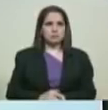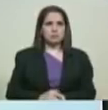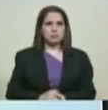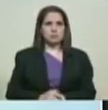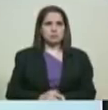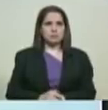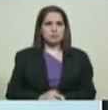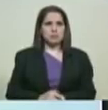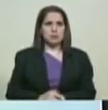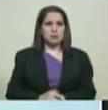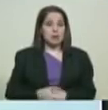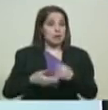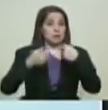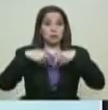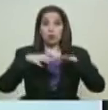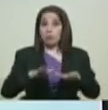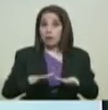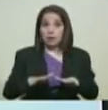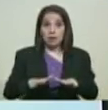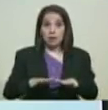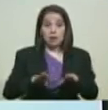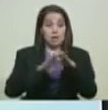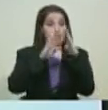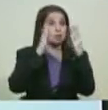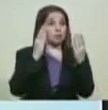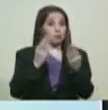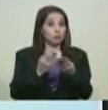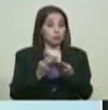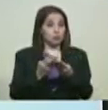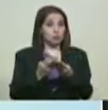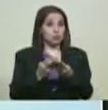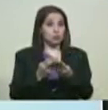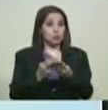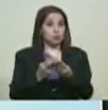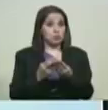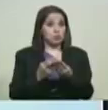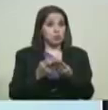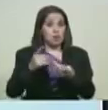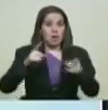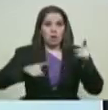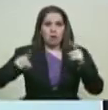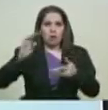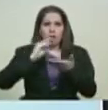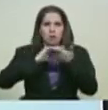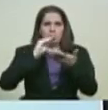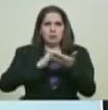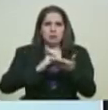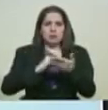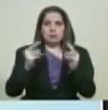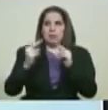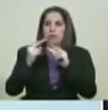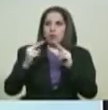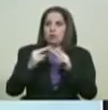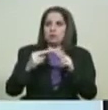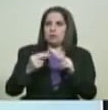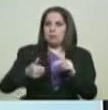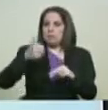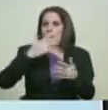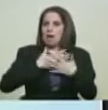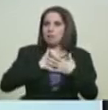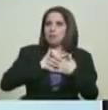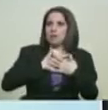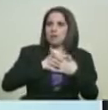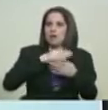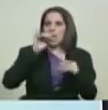Eso no cesa en el mundo. A veces en algunos países me conocen más a mí que al propio presidente de ese